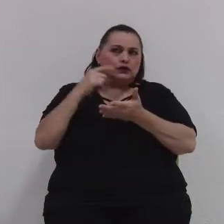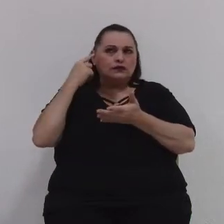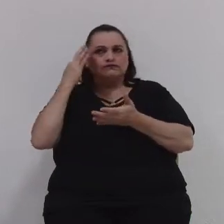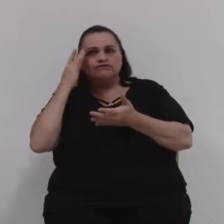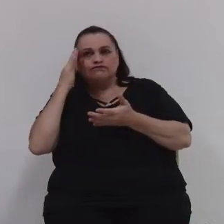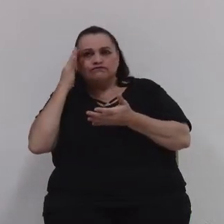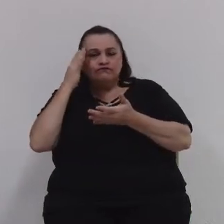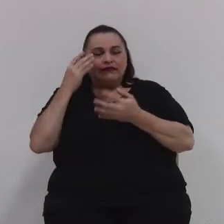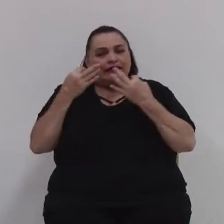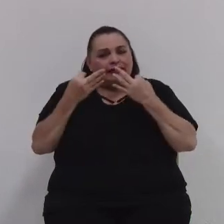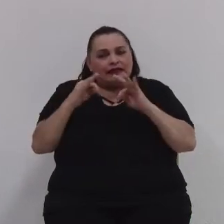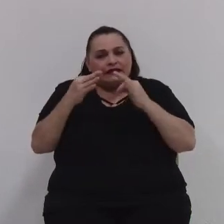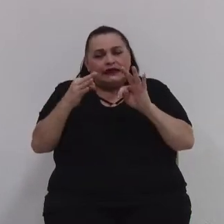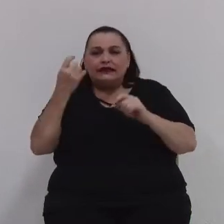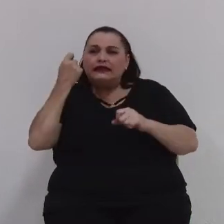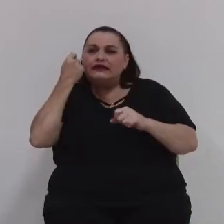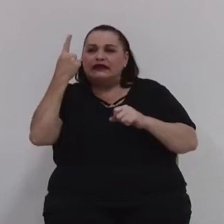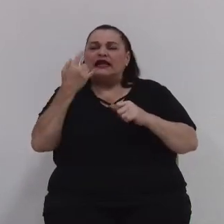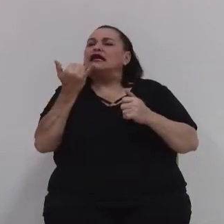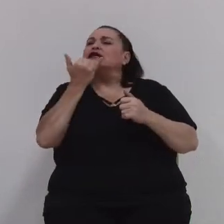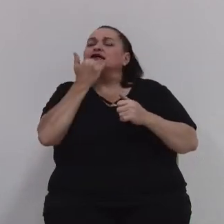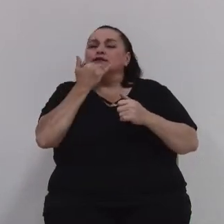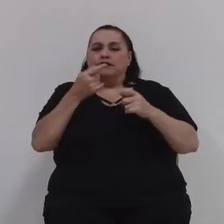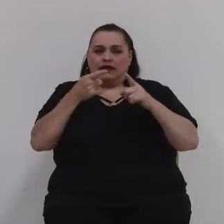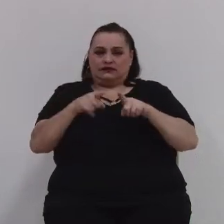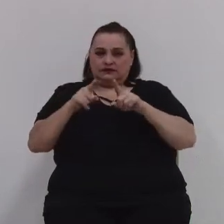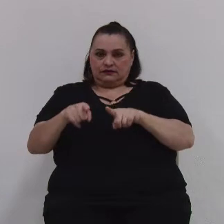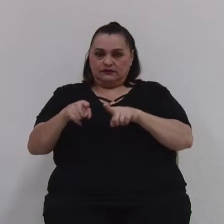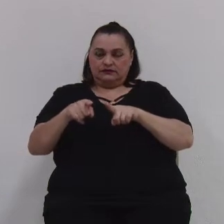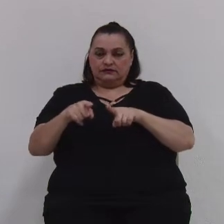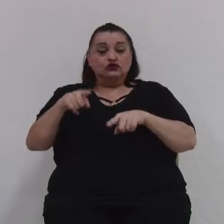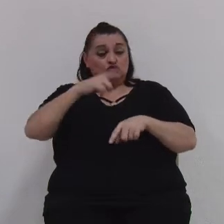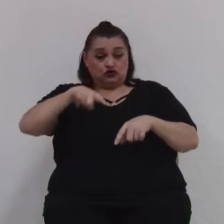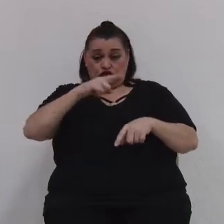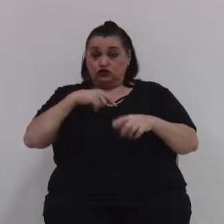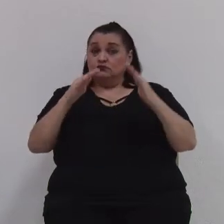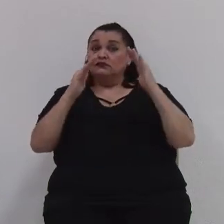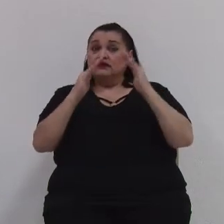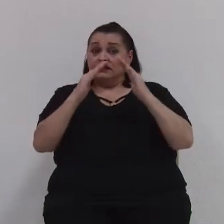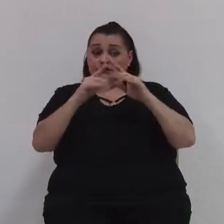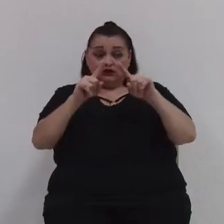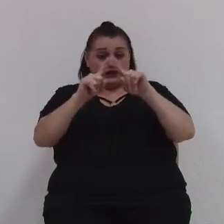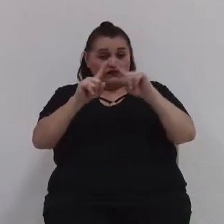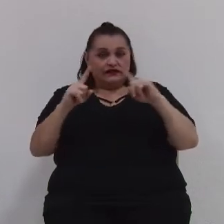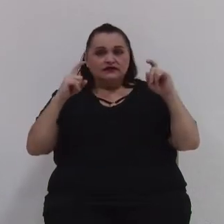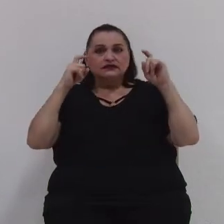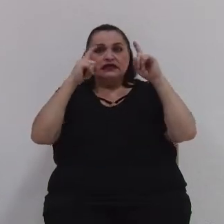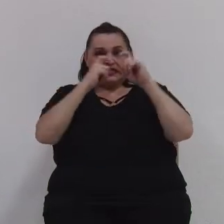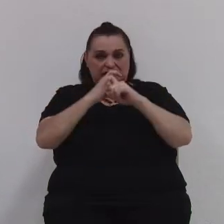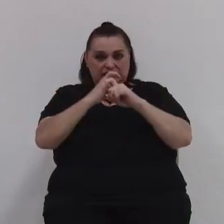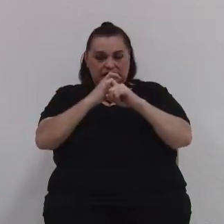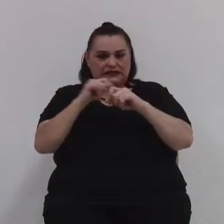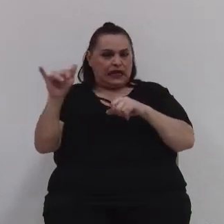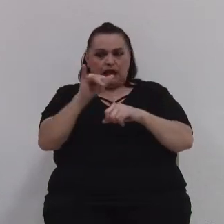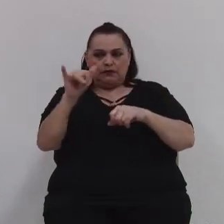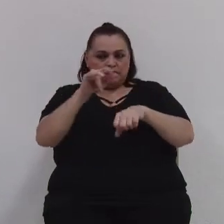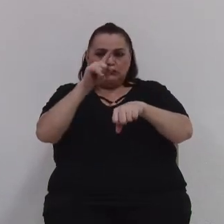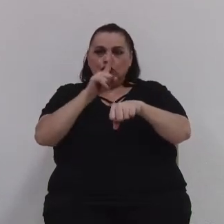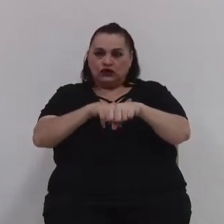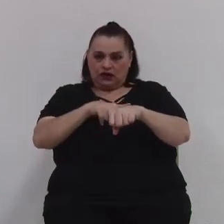por tratar de entender qué es lo que está pasando. Estamos viviendo varias crisis